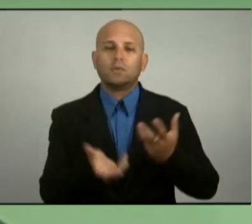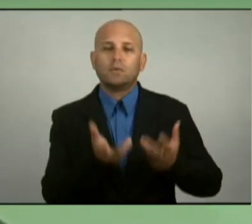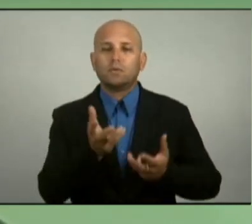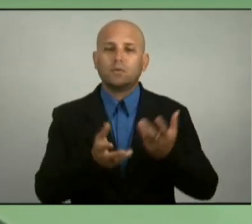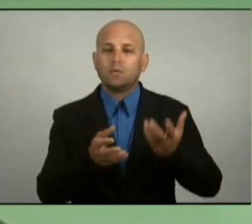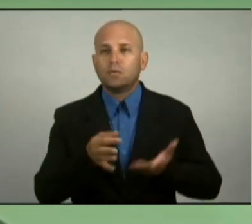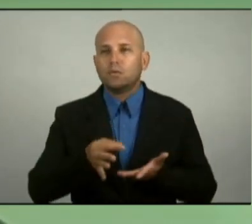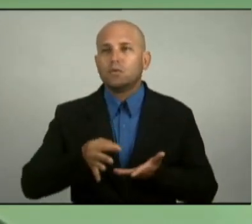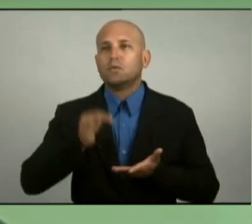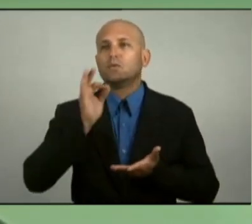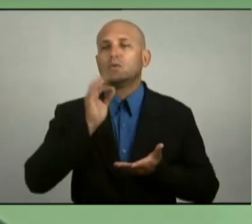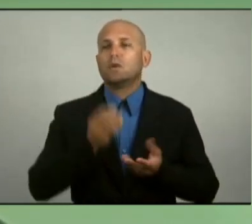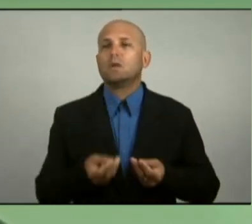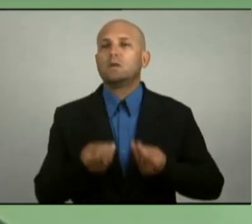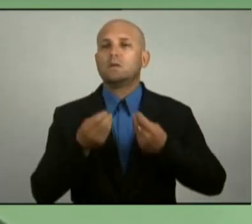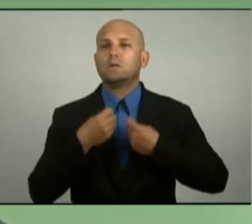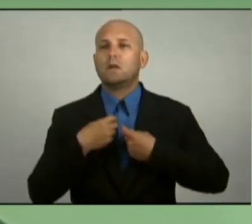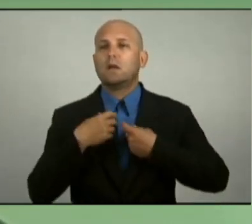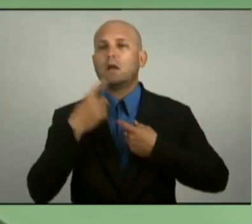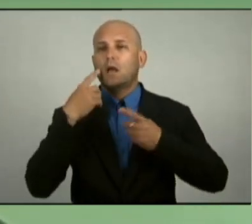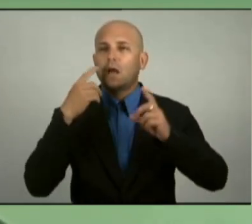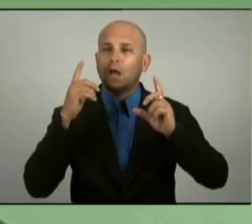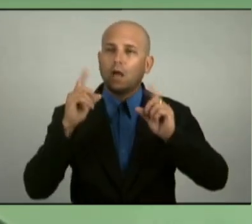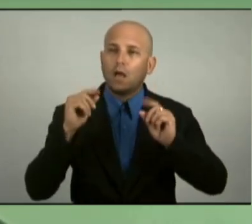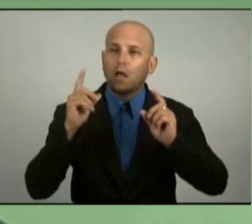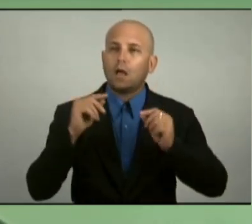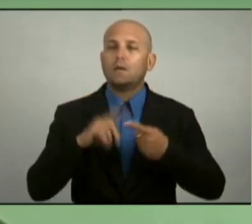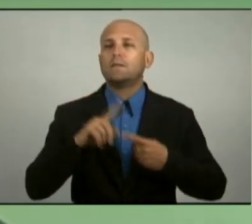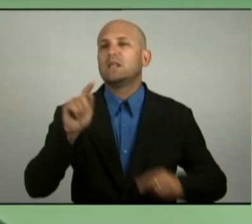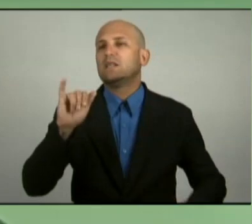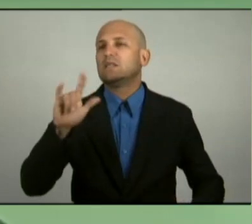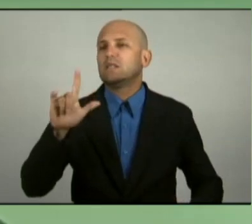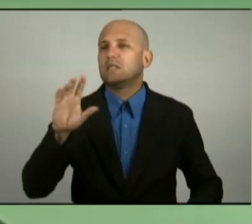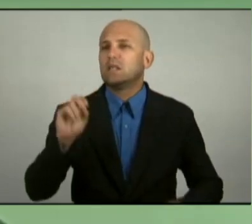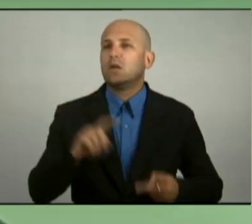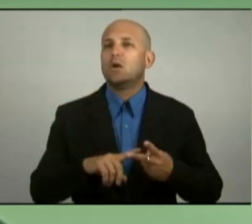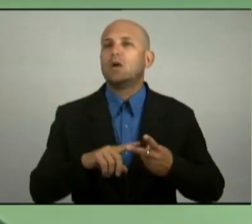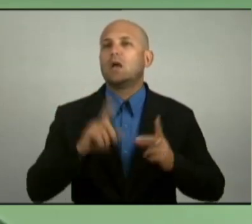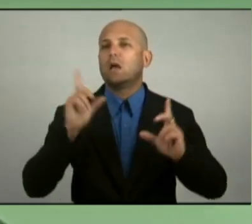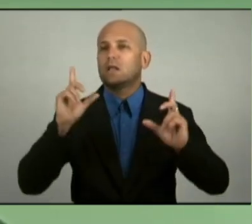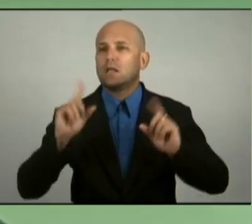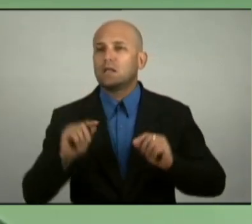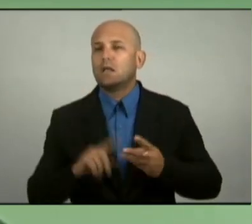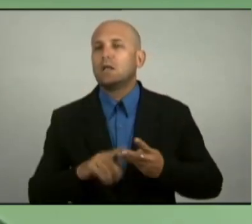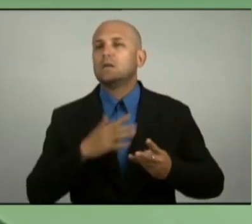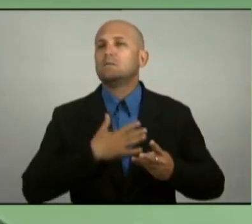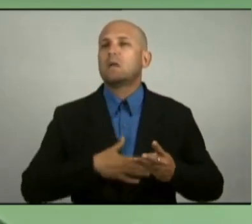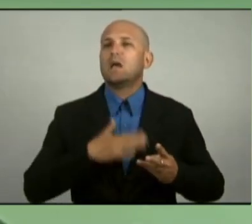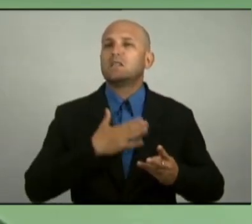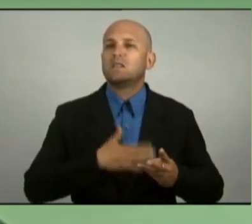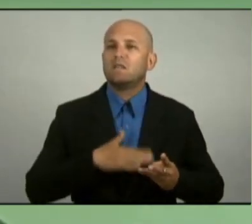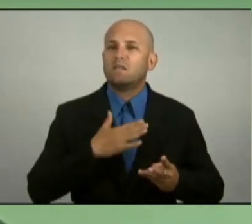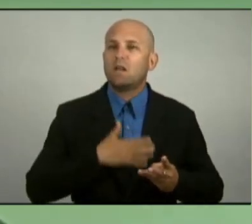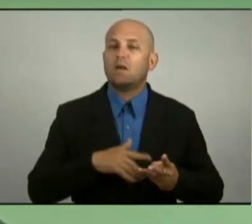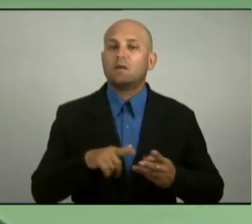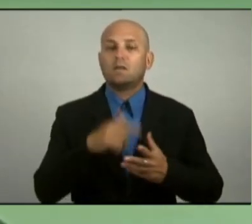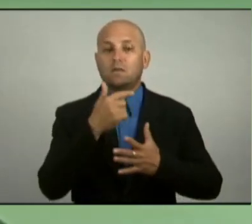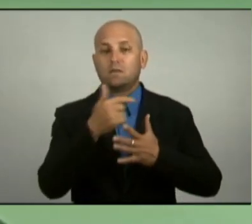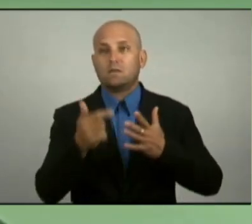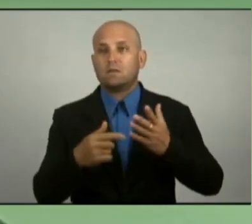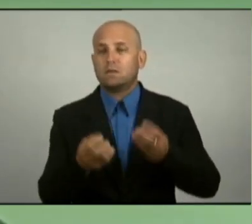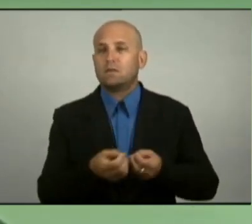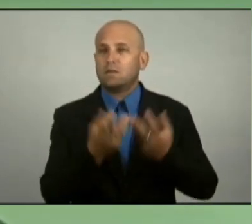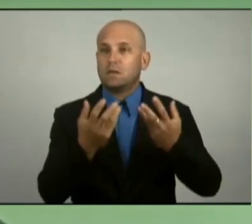plantas medicinales que sí tienden a inducir sueño como es el Tilo la receda la pasiflora son eh sustancias